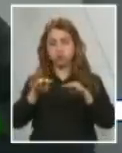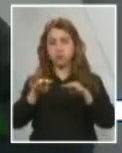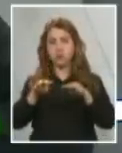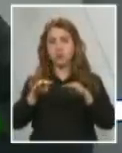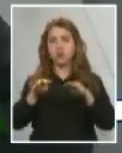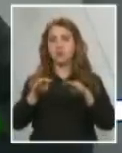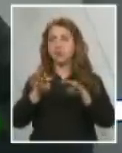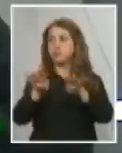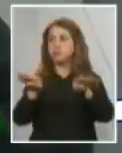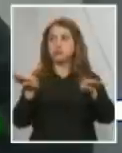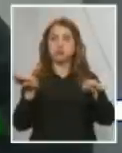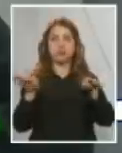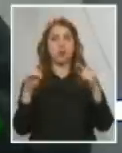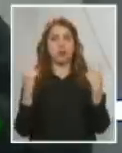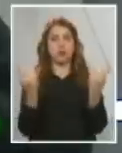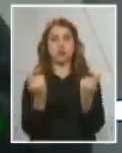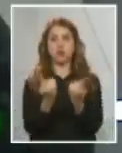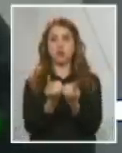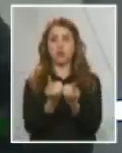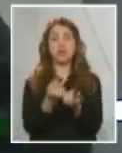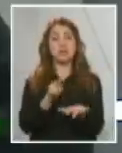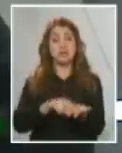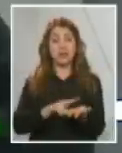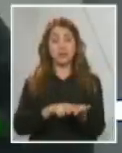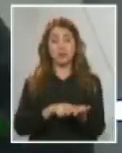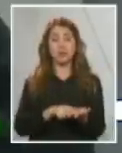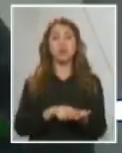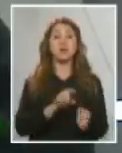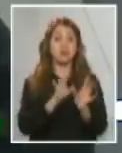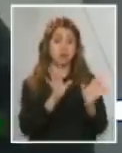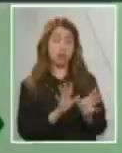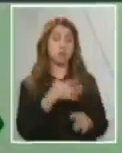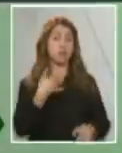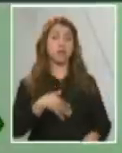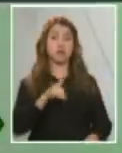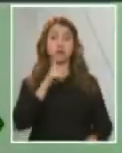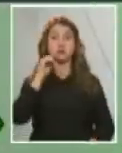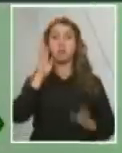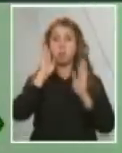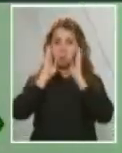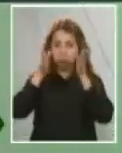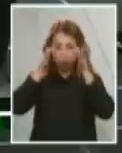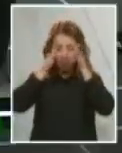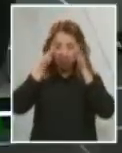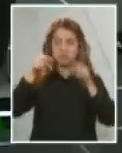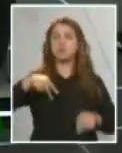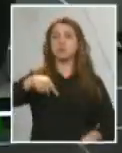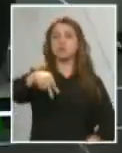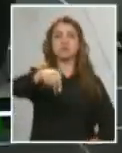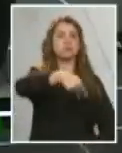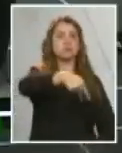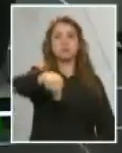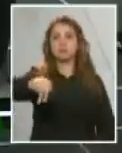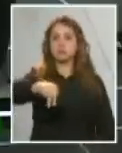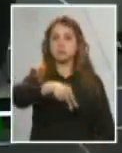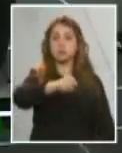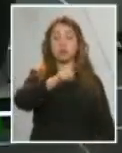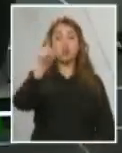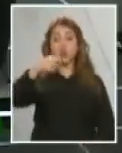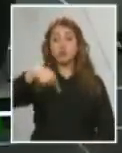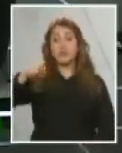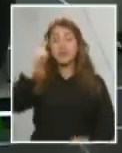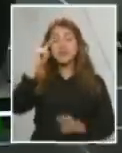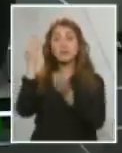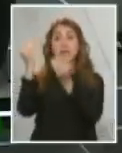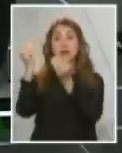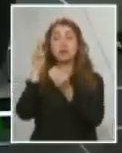nos rodea y qué es lo que realmente yo quiero. Es importante eso, porque no miramos nosotros. No, o claro, sea, o quizás porque ustedes se inspiraron desde